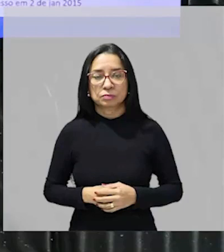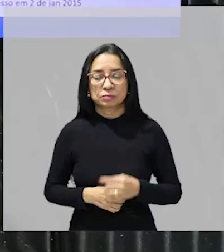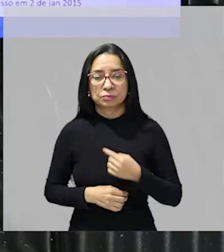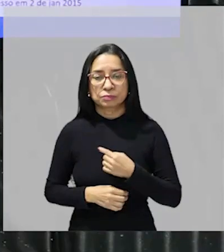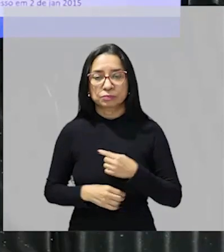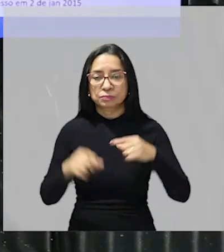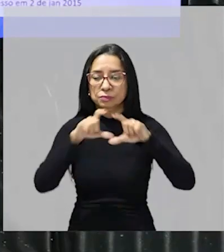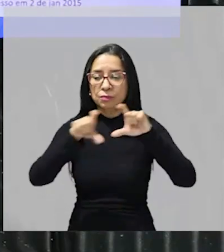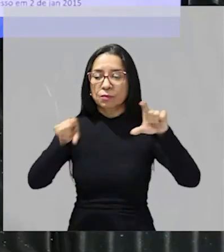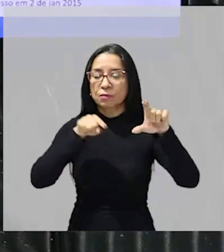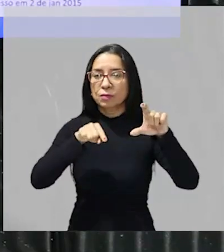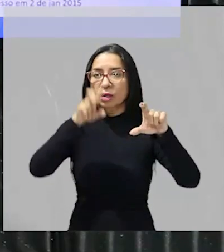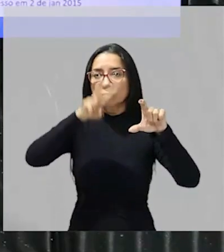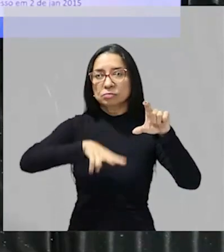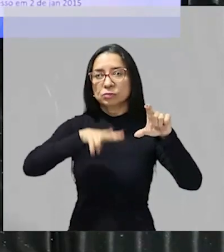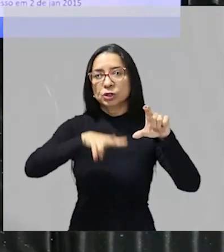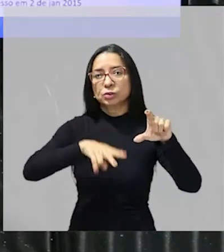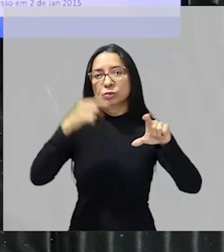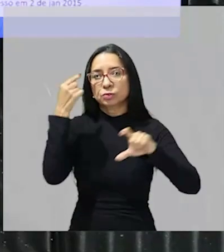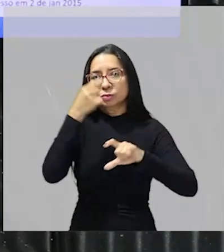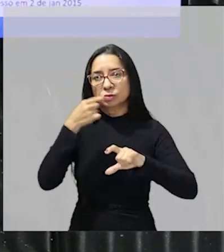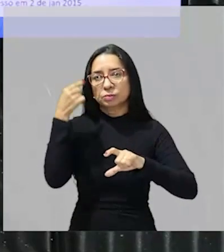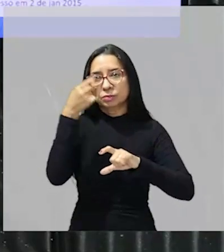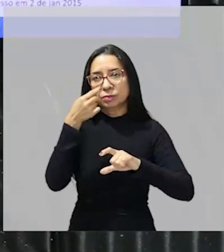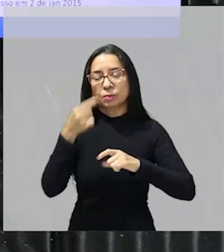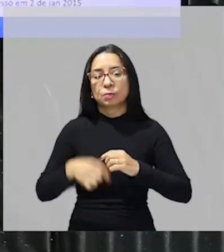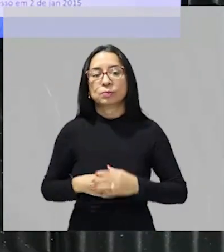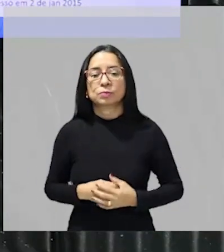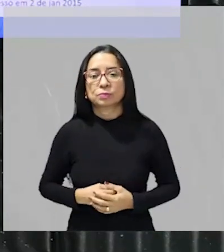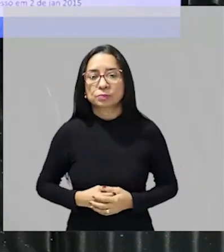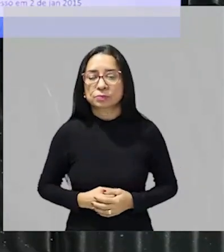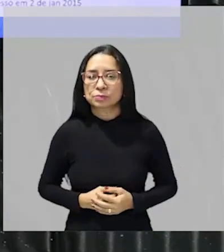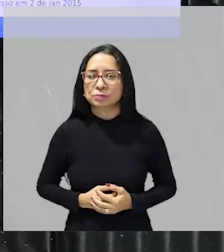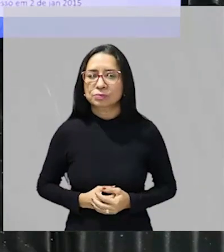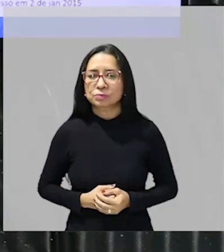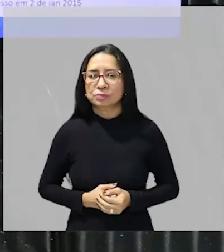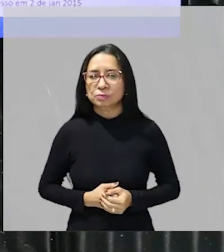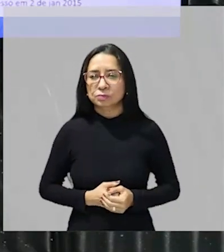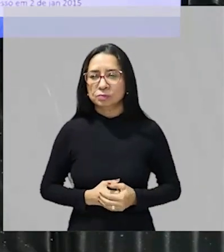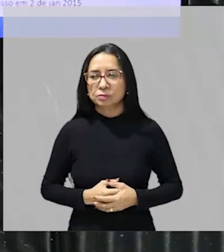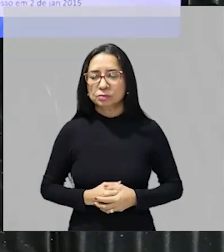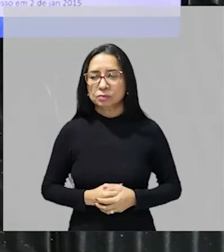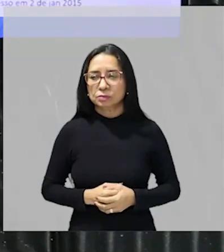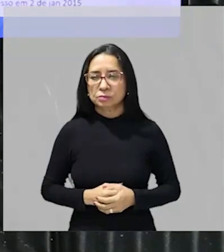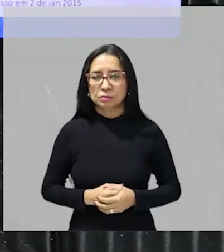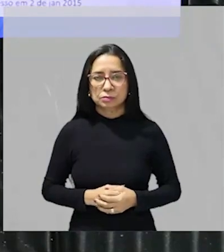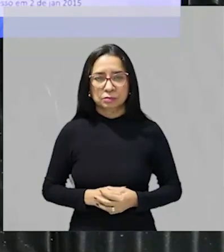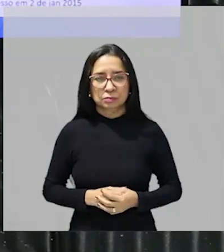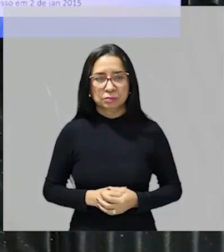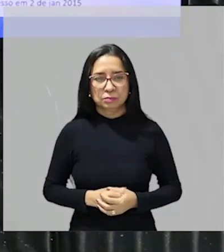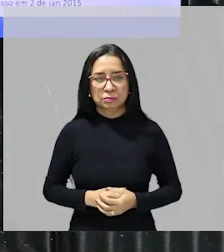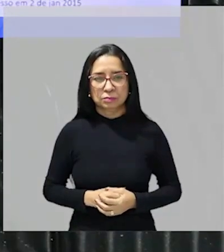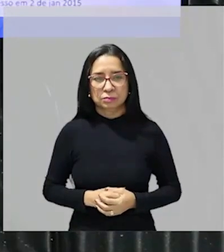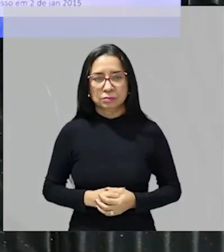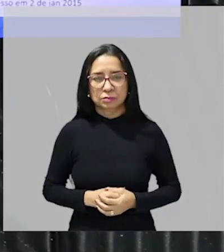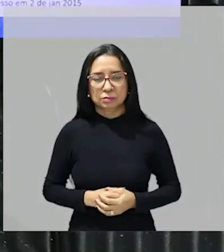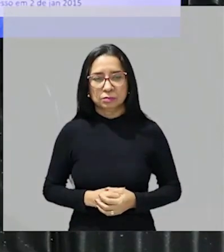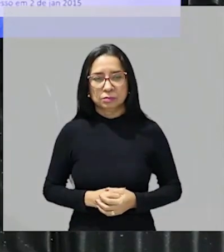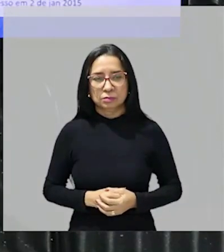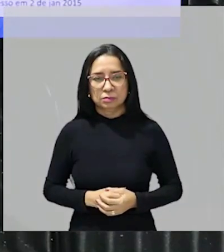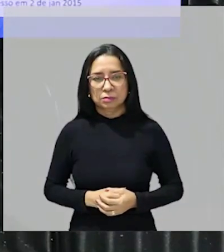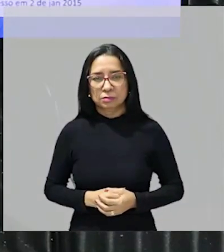em que lo iban a matar, Santiago Nazar se levantou a las 5:30 de